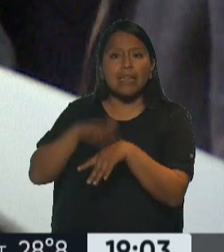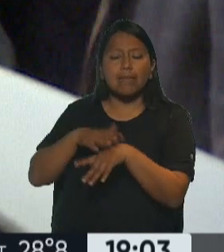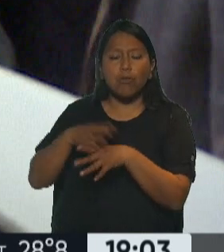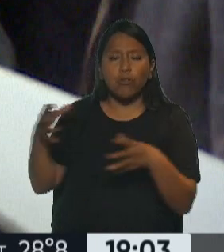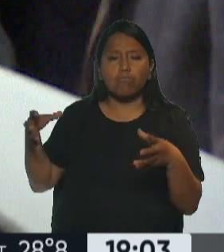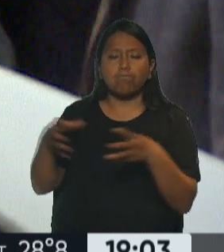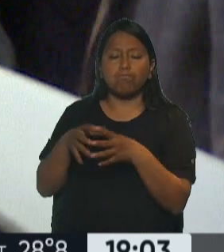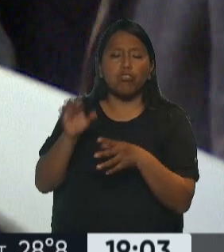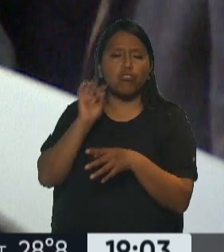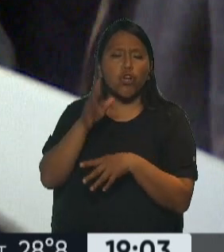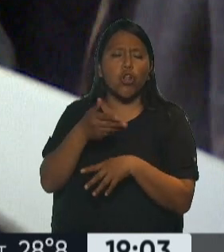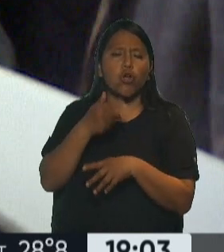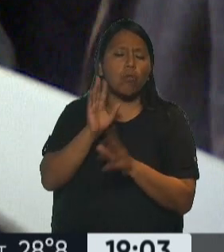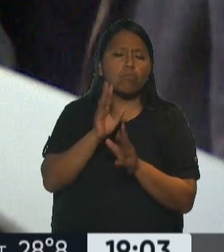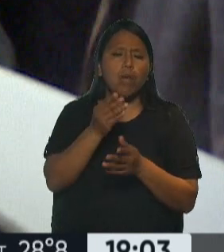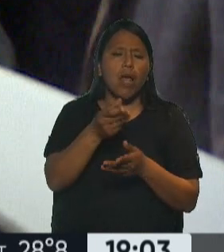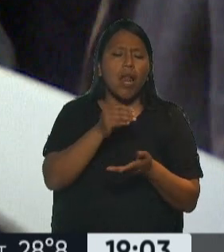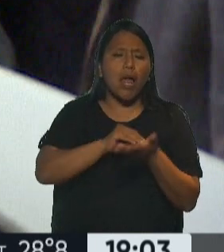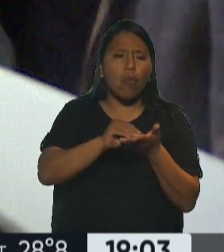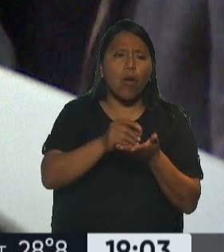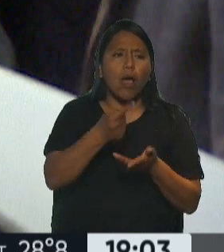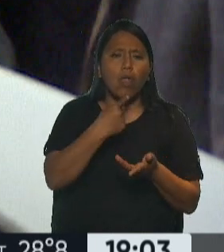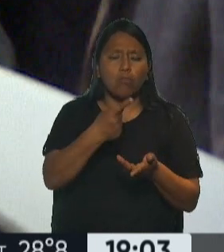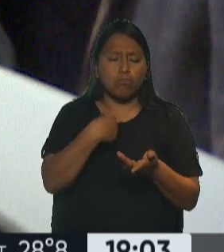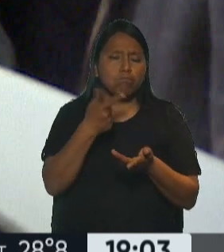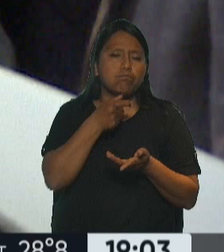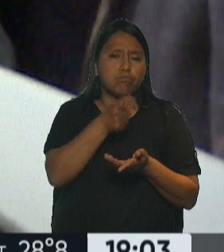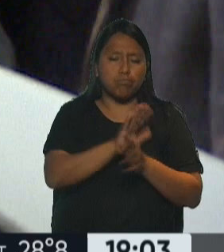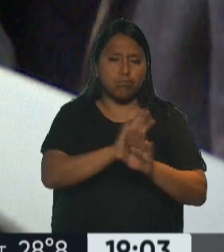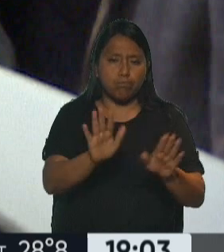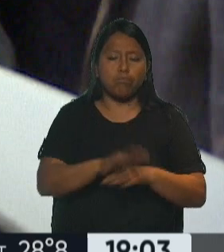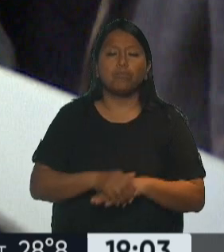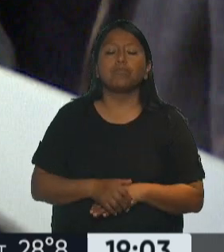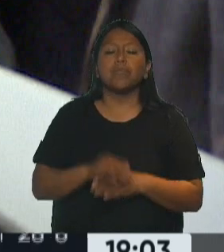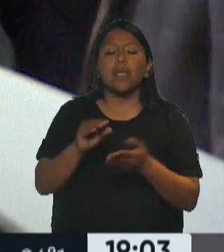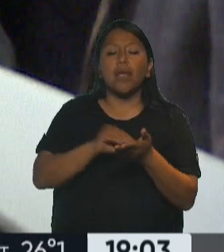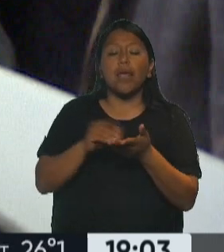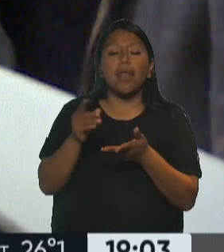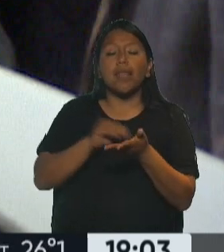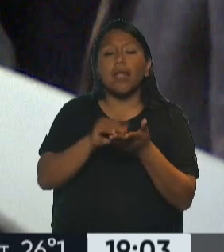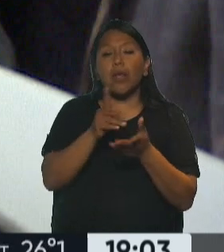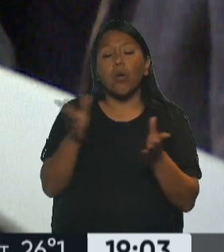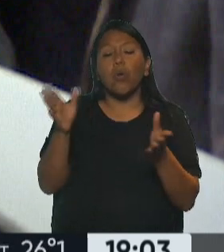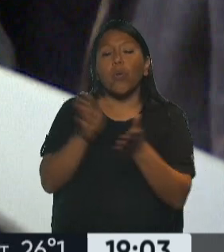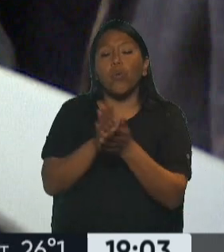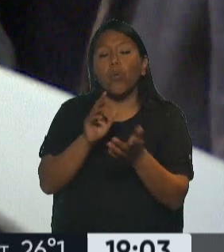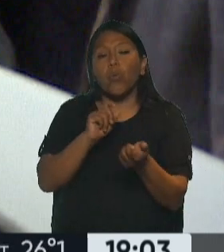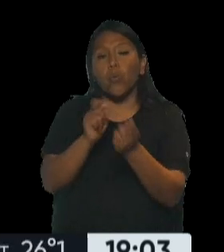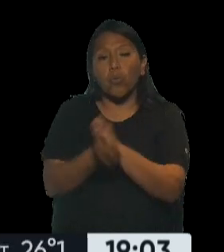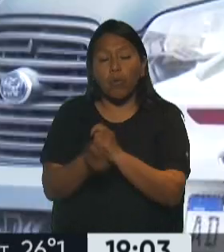solo respondió preguntas de su abogado Gastón Marano. El letrado era asesor del senador de Juntos por el Cambio, Ignacio Torres, pero